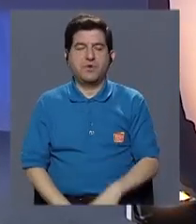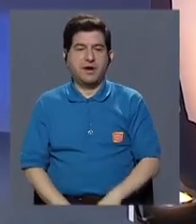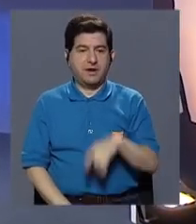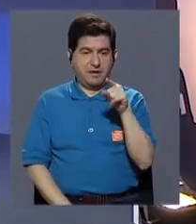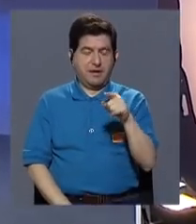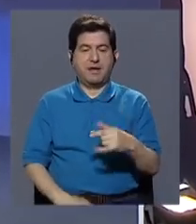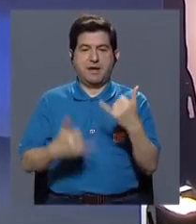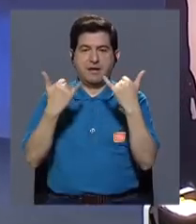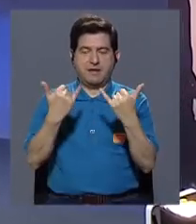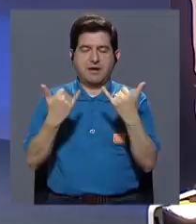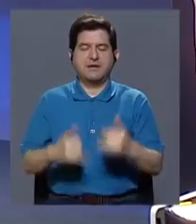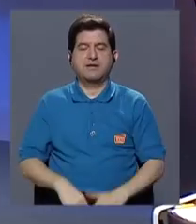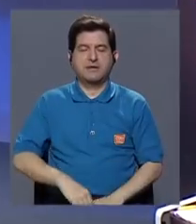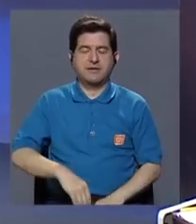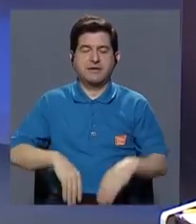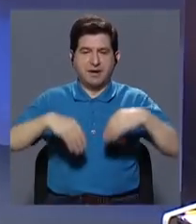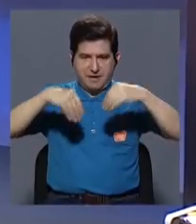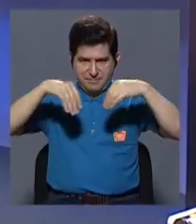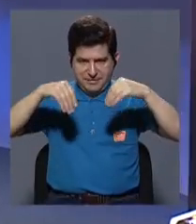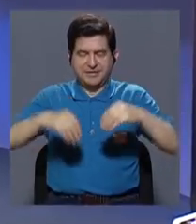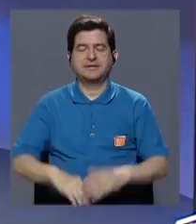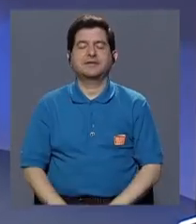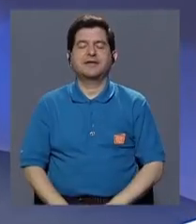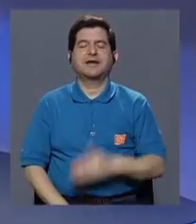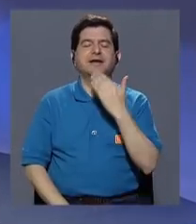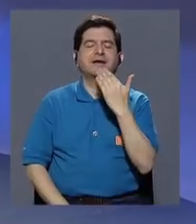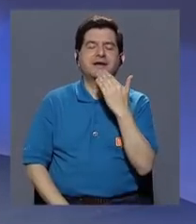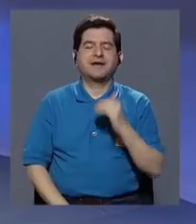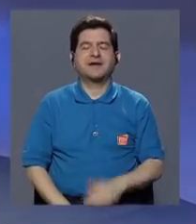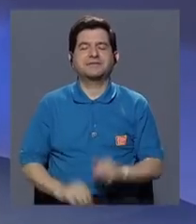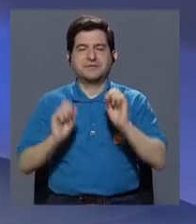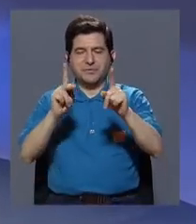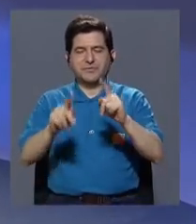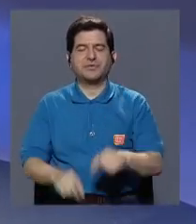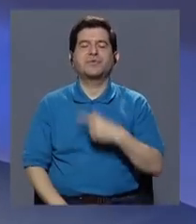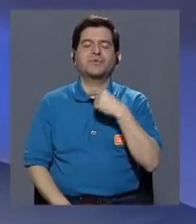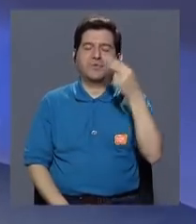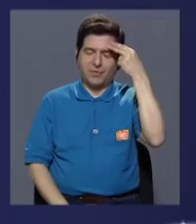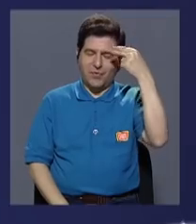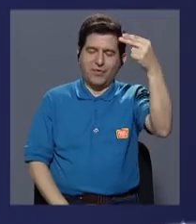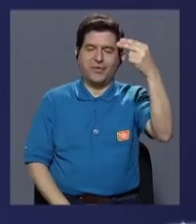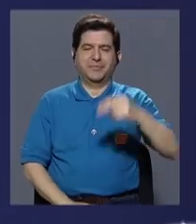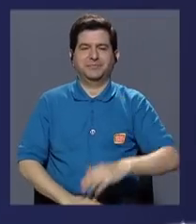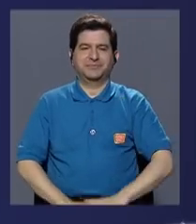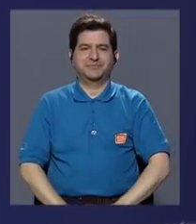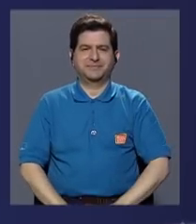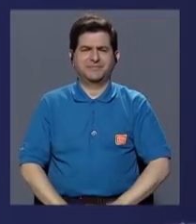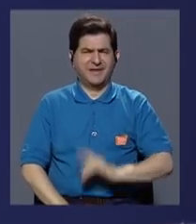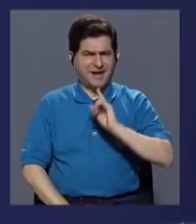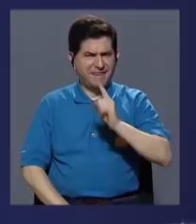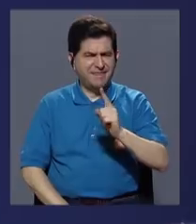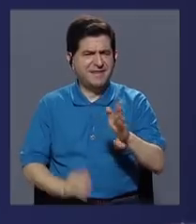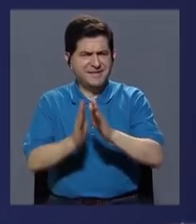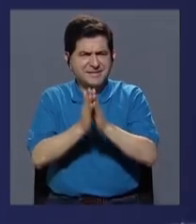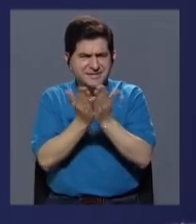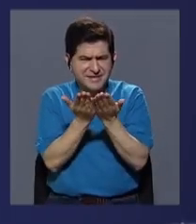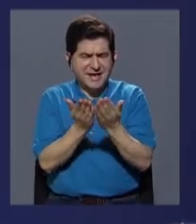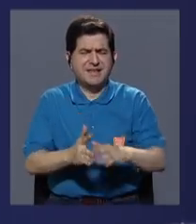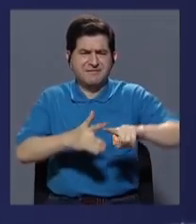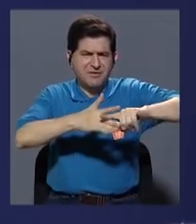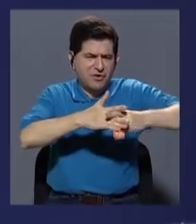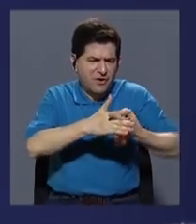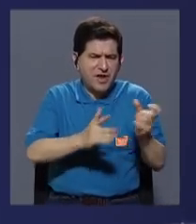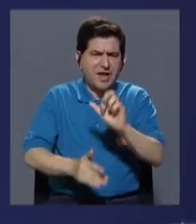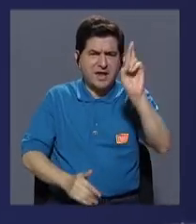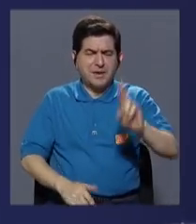acaba de salir a la venta bueno muchas gracias por el espacio y eso manera estar acá realmente decís que este libro se engendró en